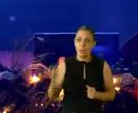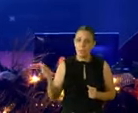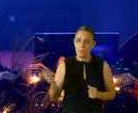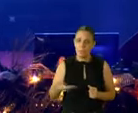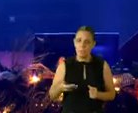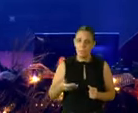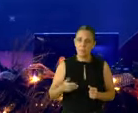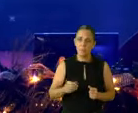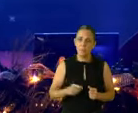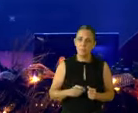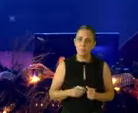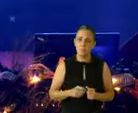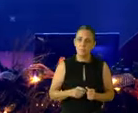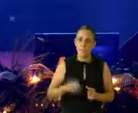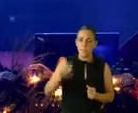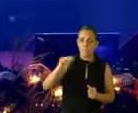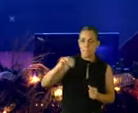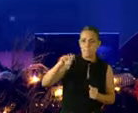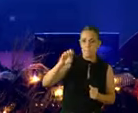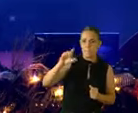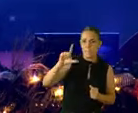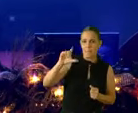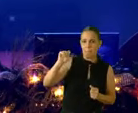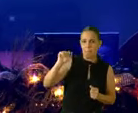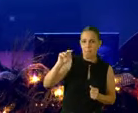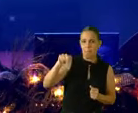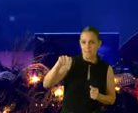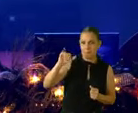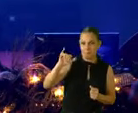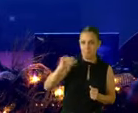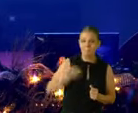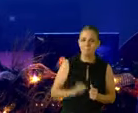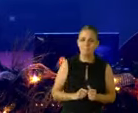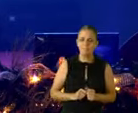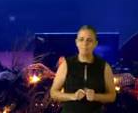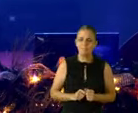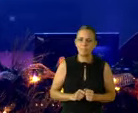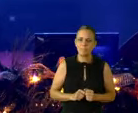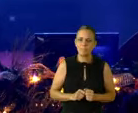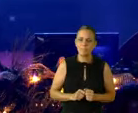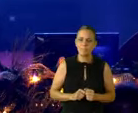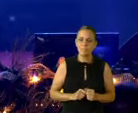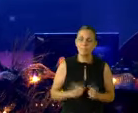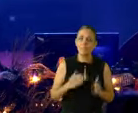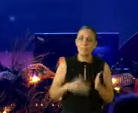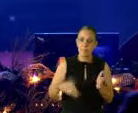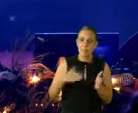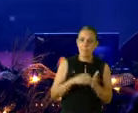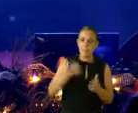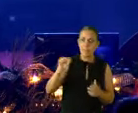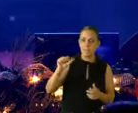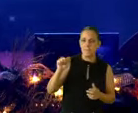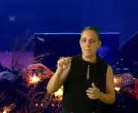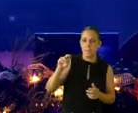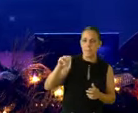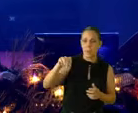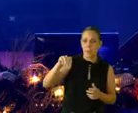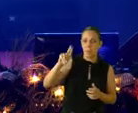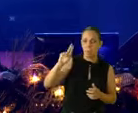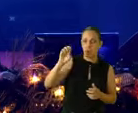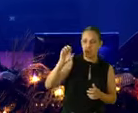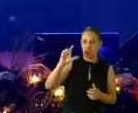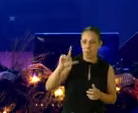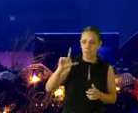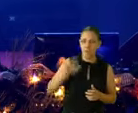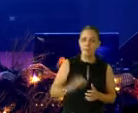Angelis. A Melanie Cruz. Deli Angelis lo invitó también. Y también Samuel Moisés Figueroa. Mira, Figueroa,